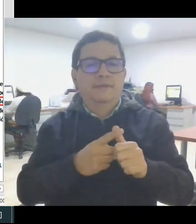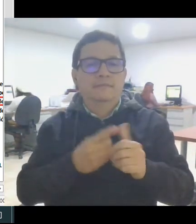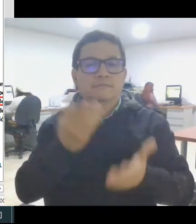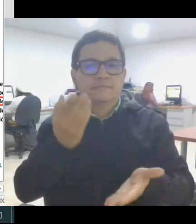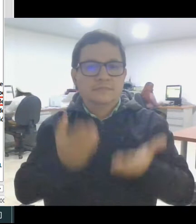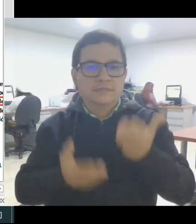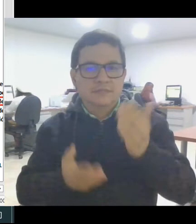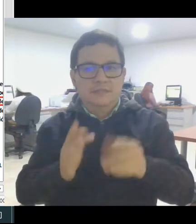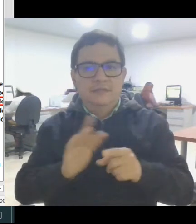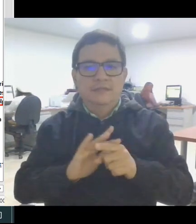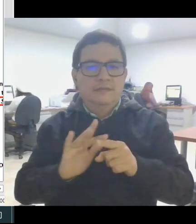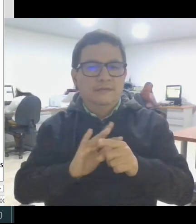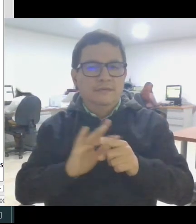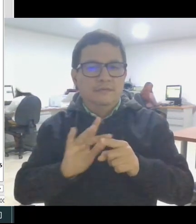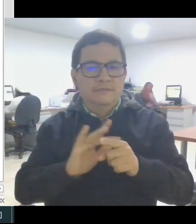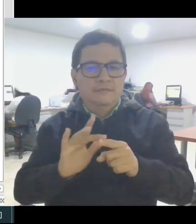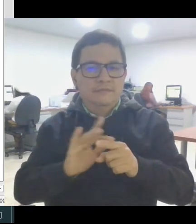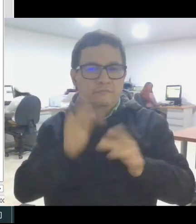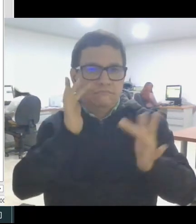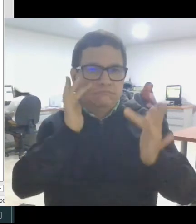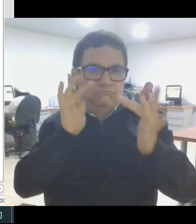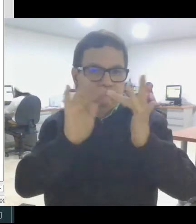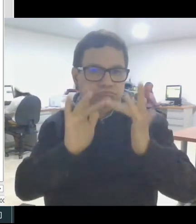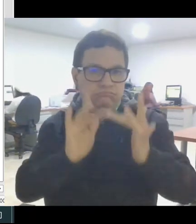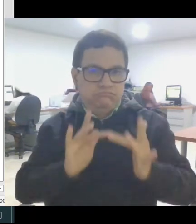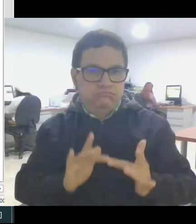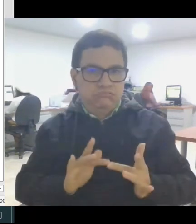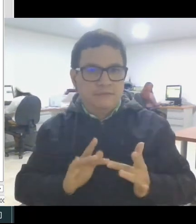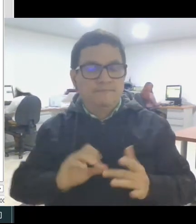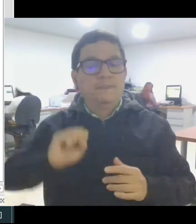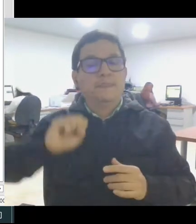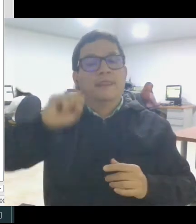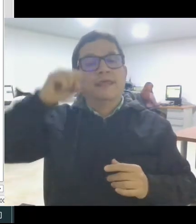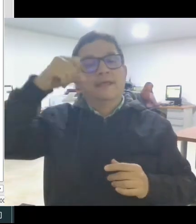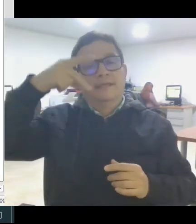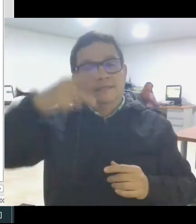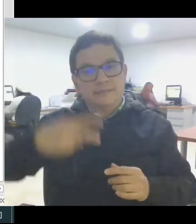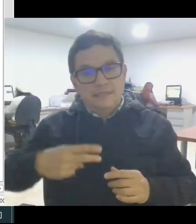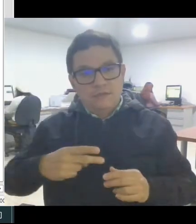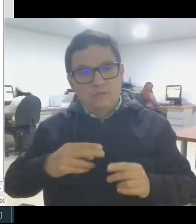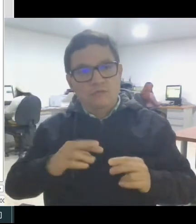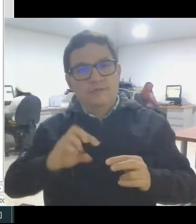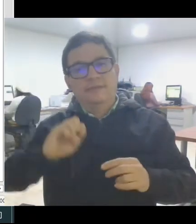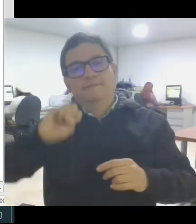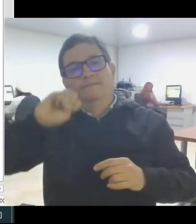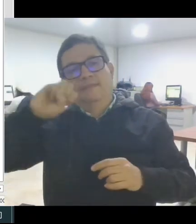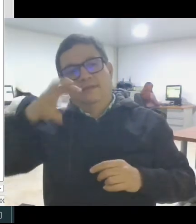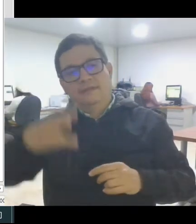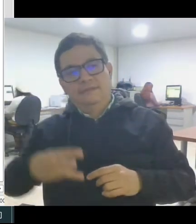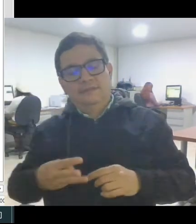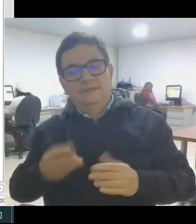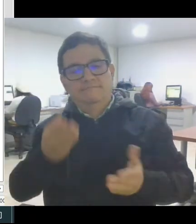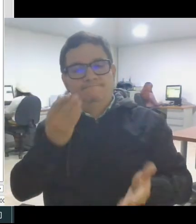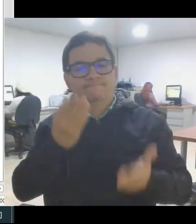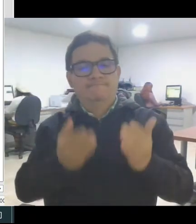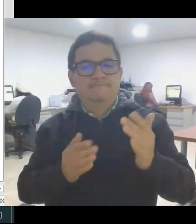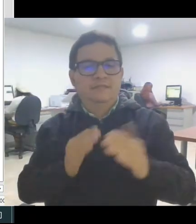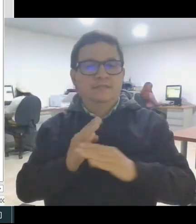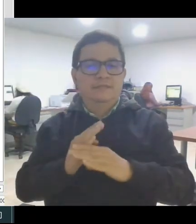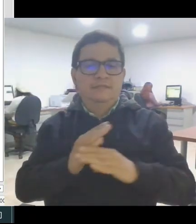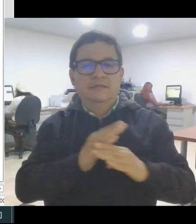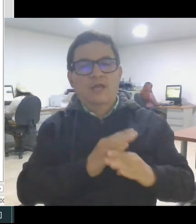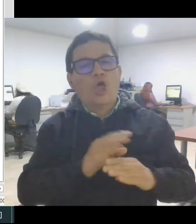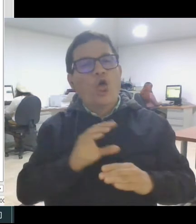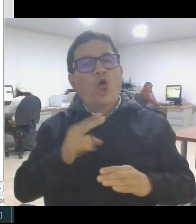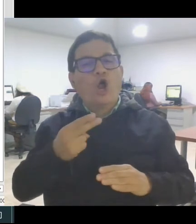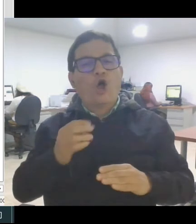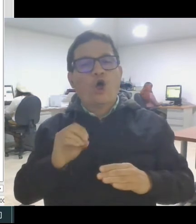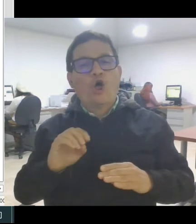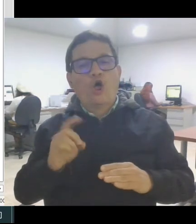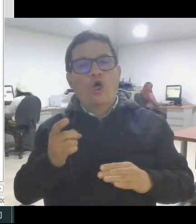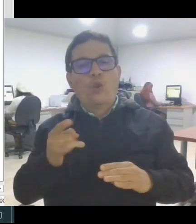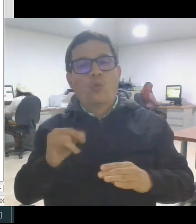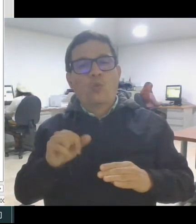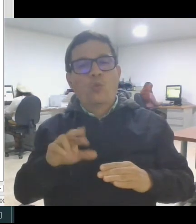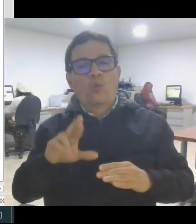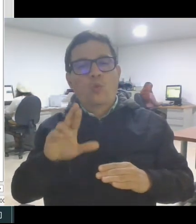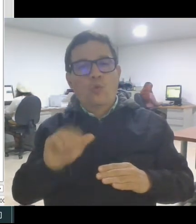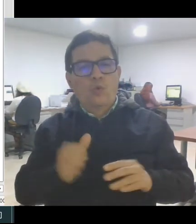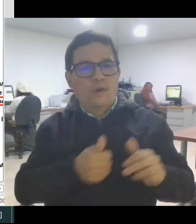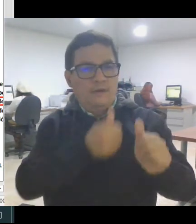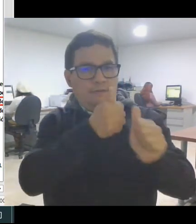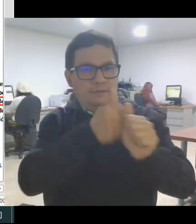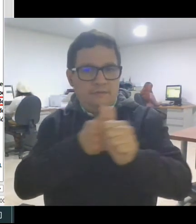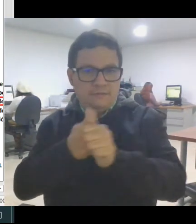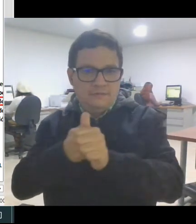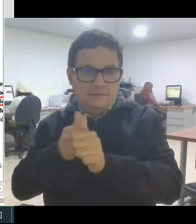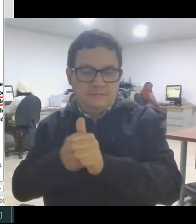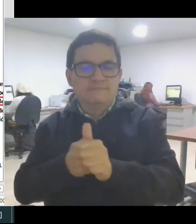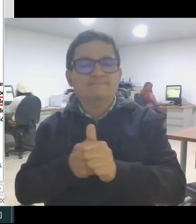esta restricción que estoy leyendo. Segunda y tercera restricción, agregar una variable de holgura a cada restricción porque son